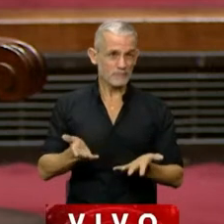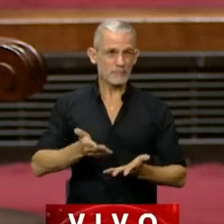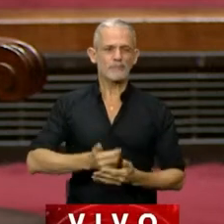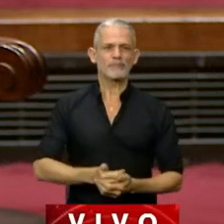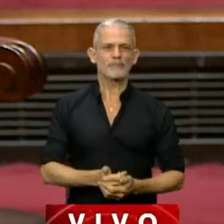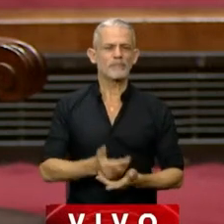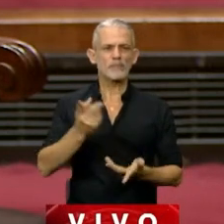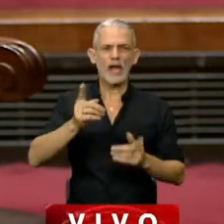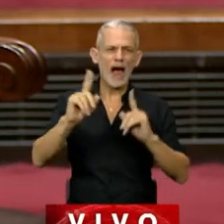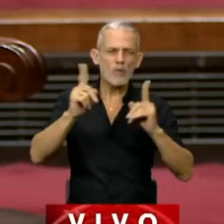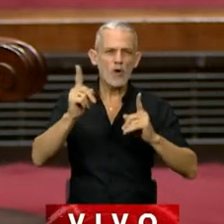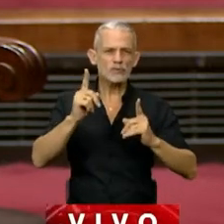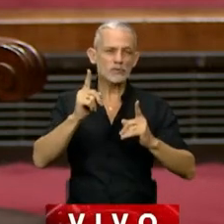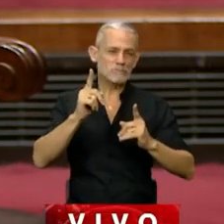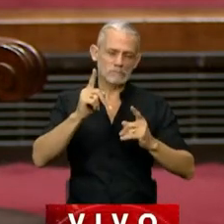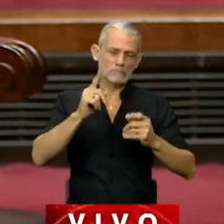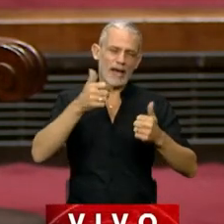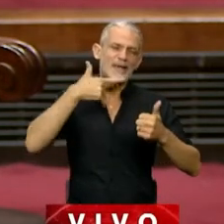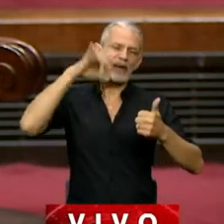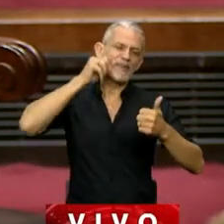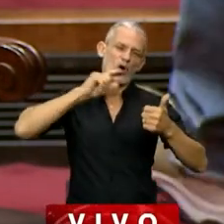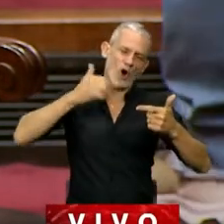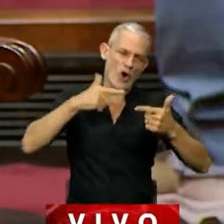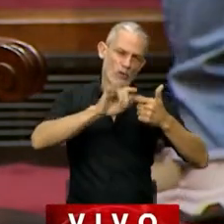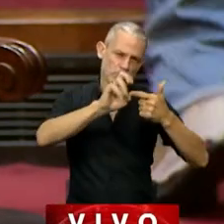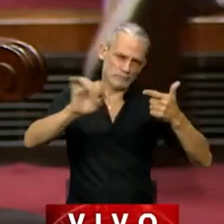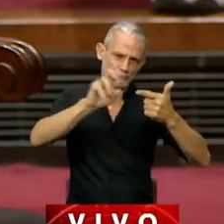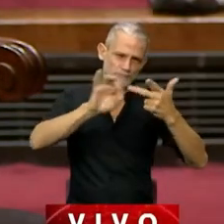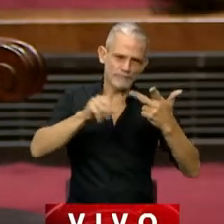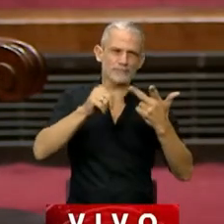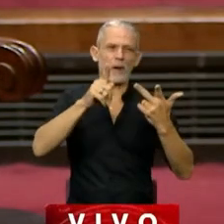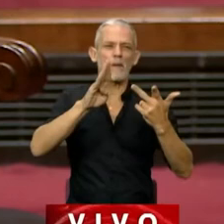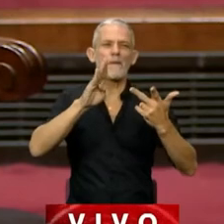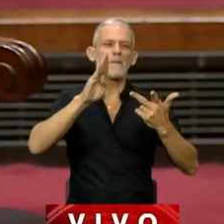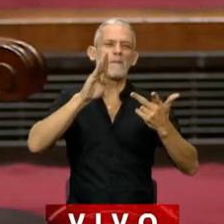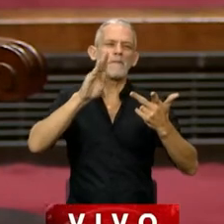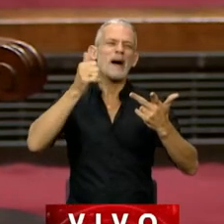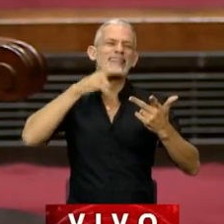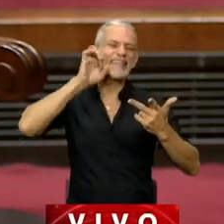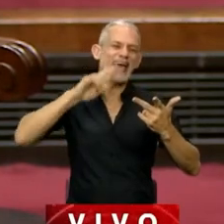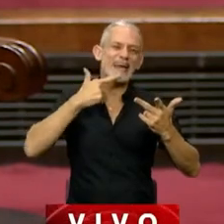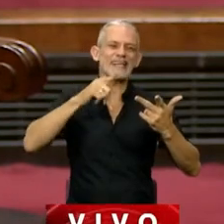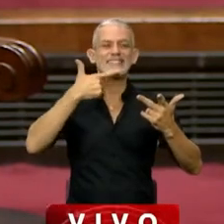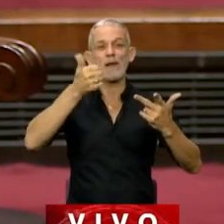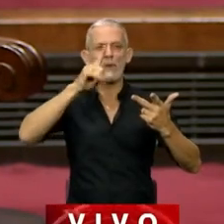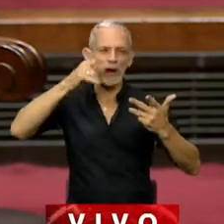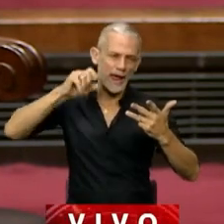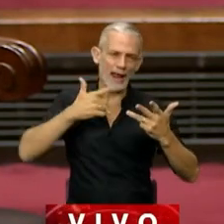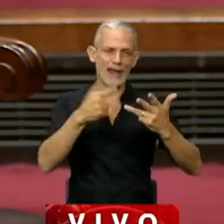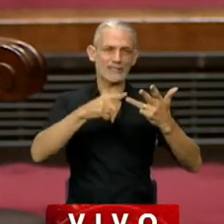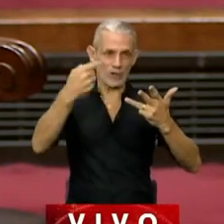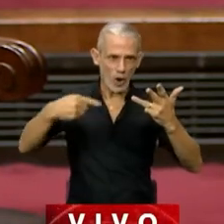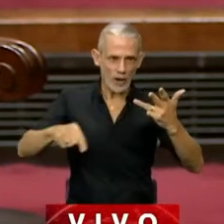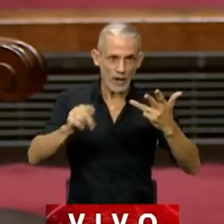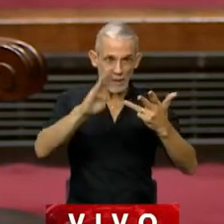determinado tipo de eclipse las estafilococos enterococos así que novak tercero monas salmonelas campylobacteria hoy